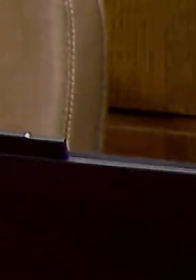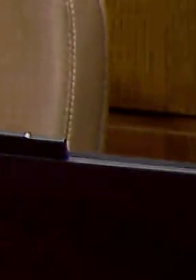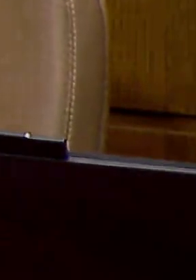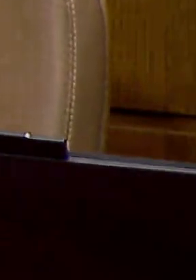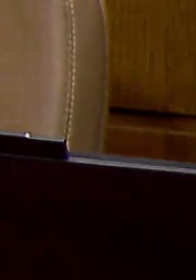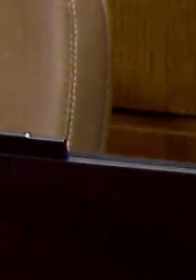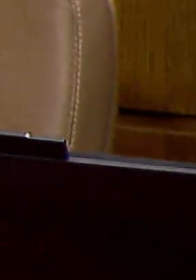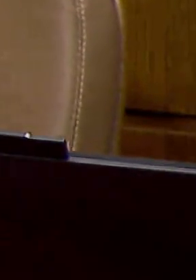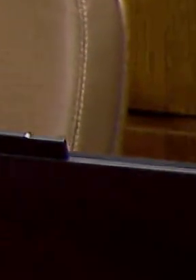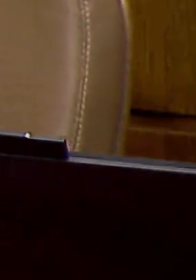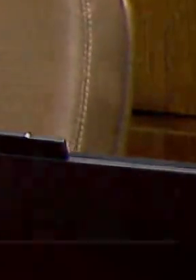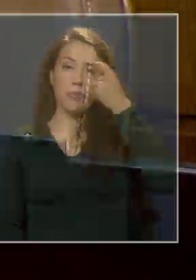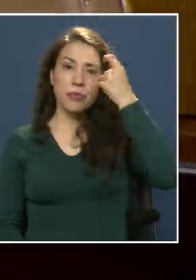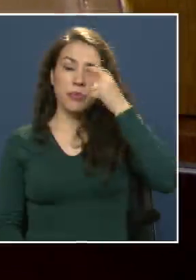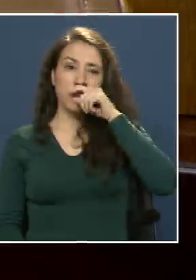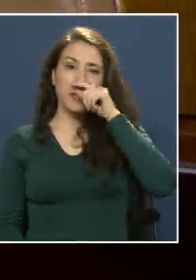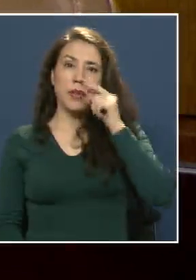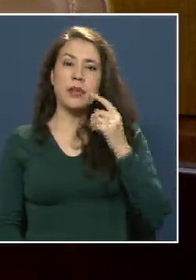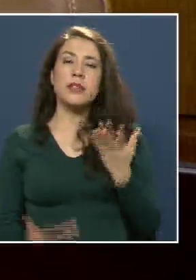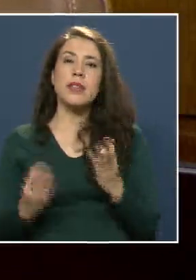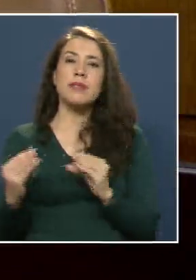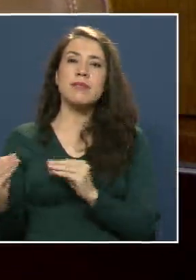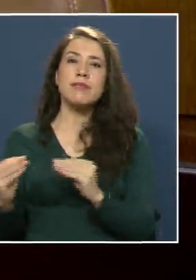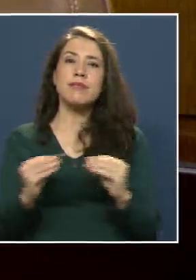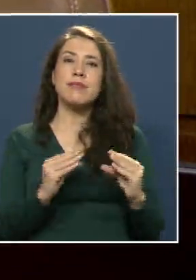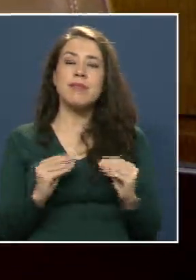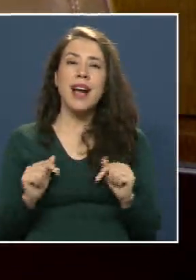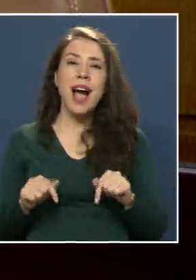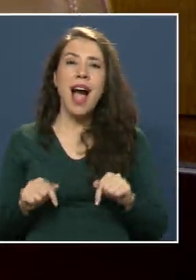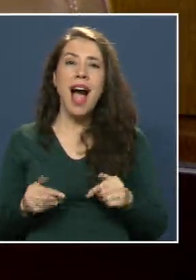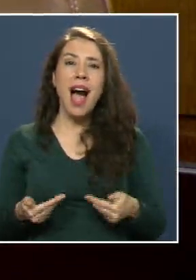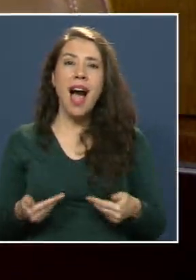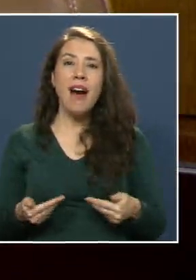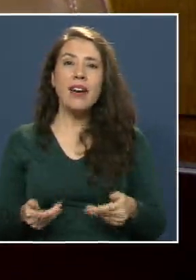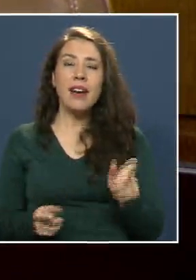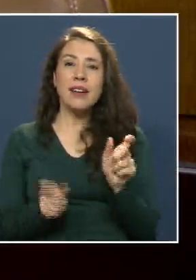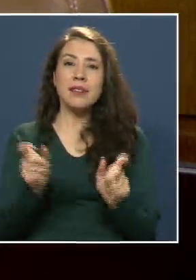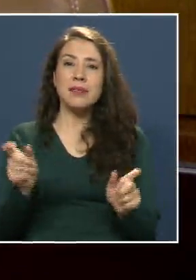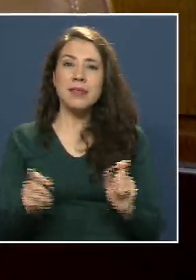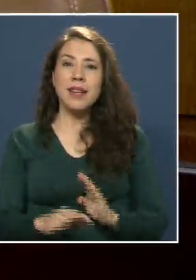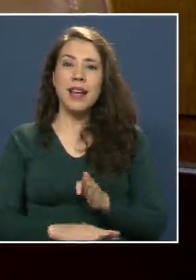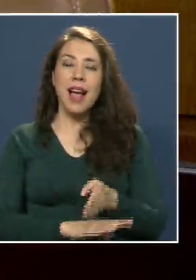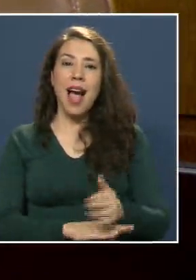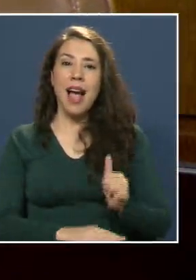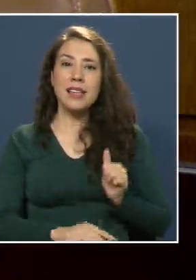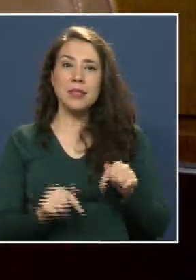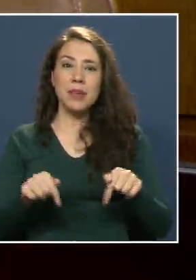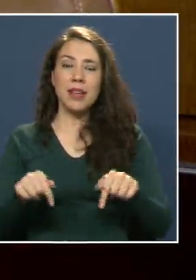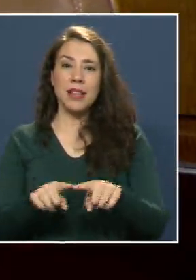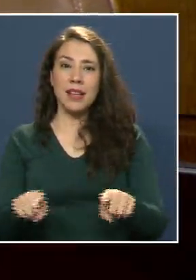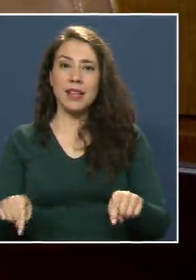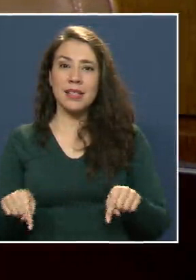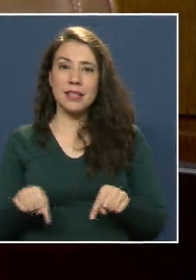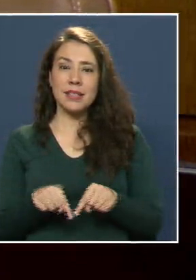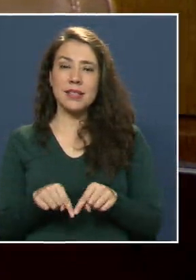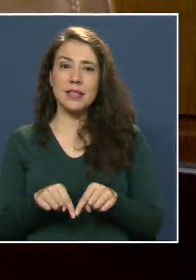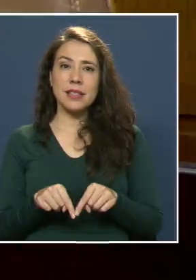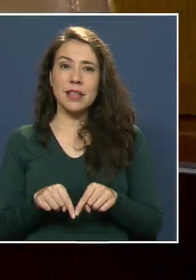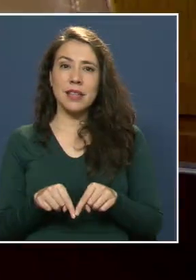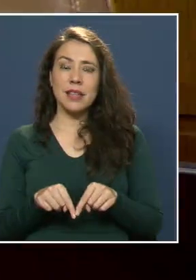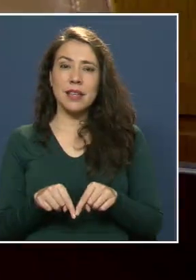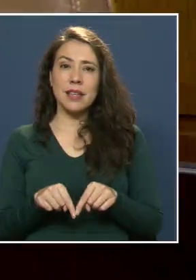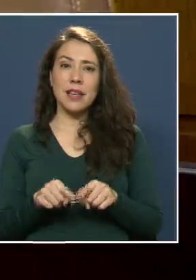que sin lugar a dudas lo que estamos discutiendo hoy para todos quienes estamos presentes en esta sala es un